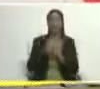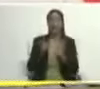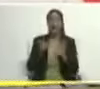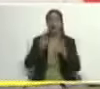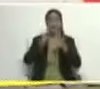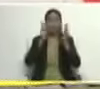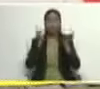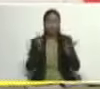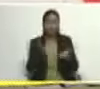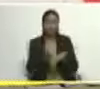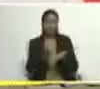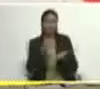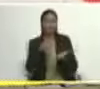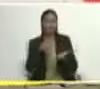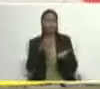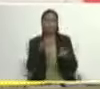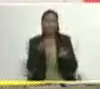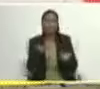es una emergencia climática,